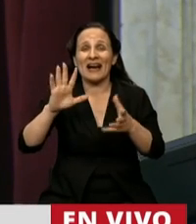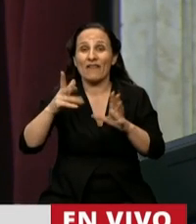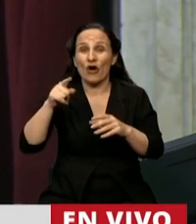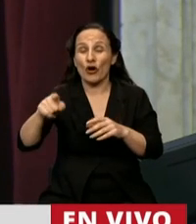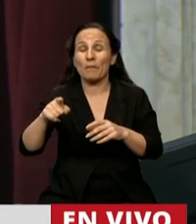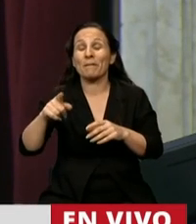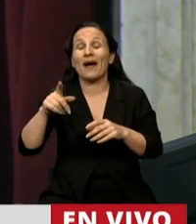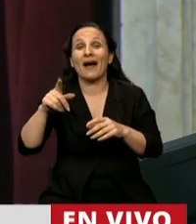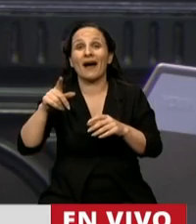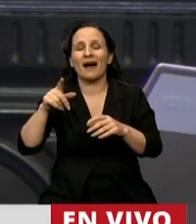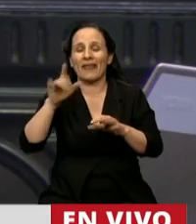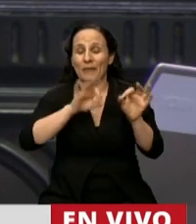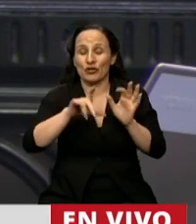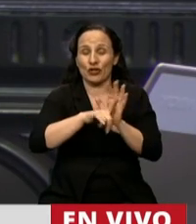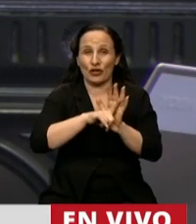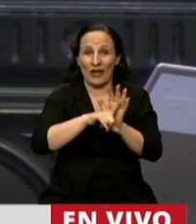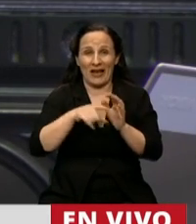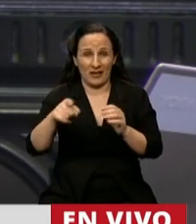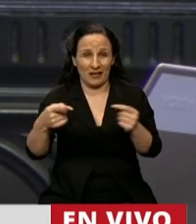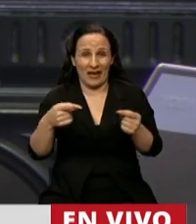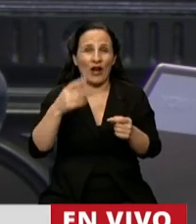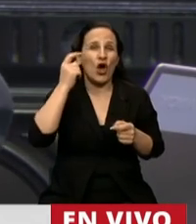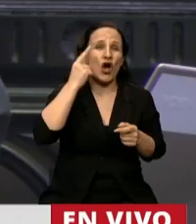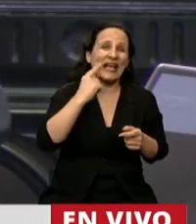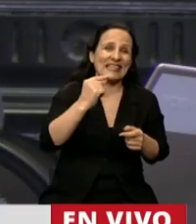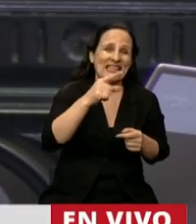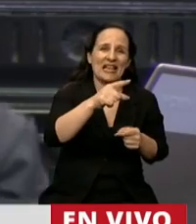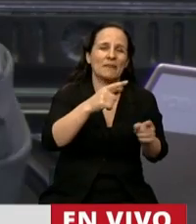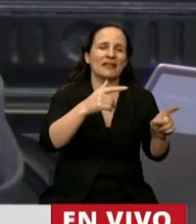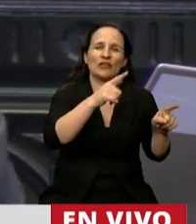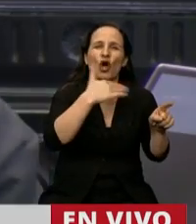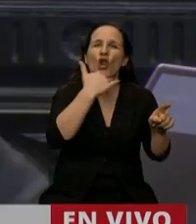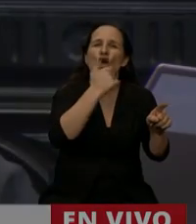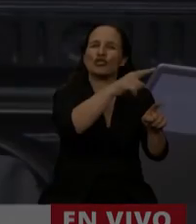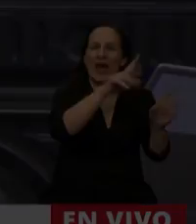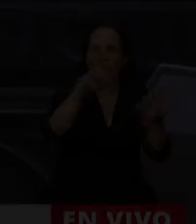la economía del conocimiento... Bueno, claro, no se vincula con Kicillof porque el conocimiento tiene poco. Muchísimas gracias, señor presidente. Gracias, diputado. Tiene la palabra.